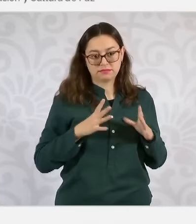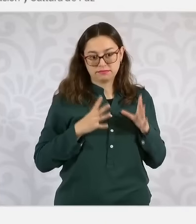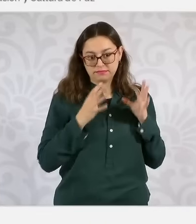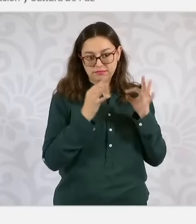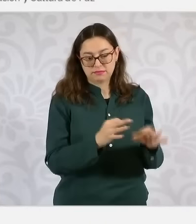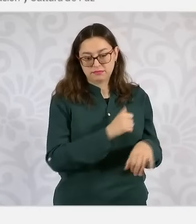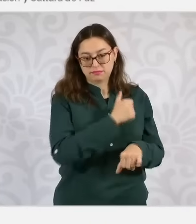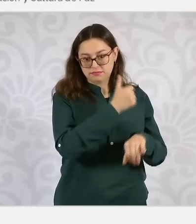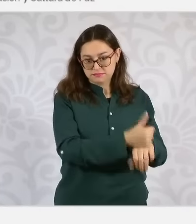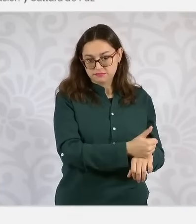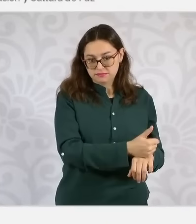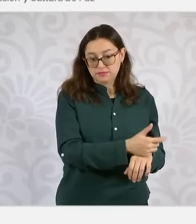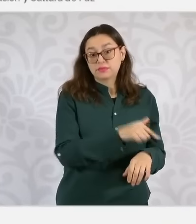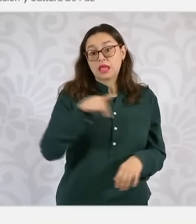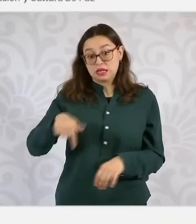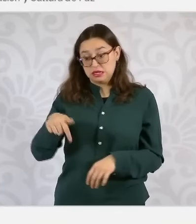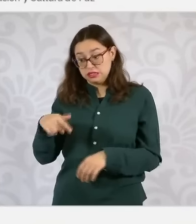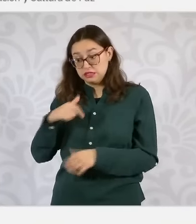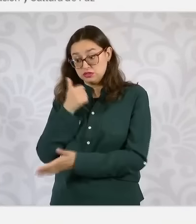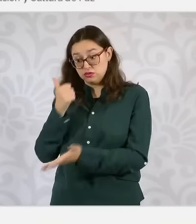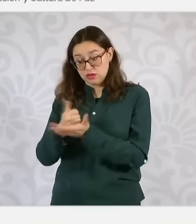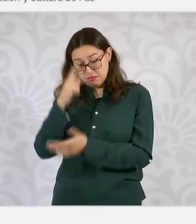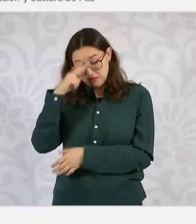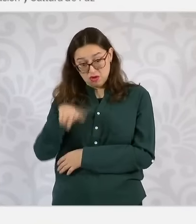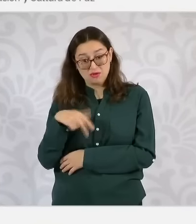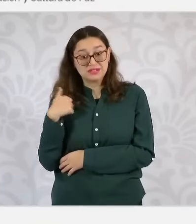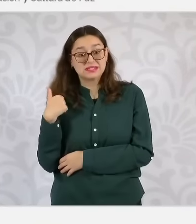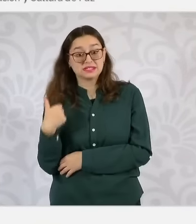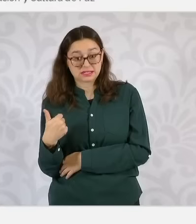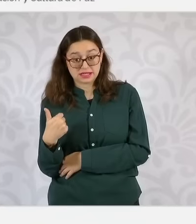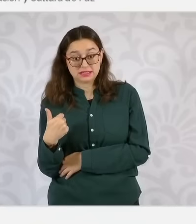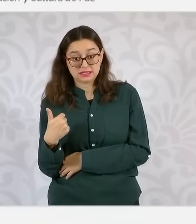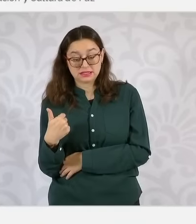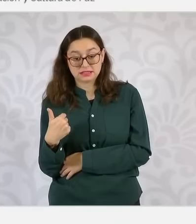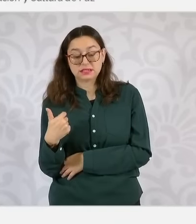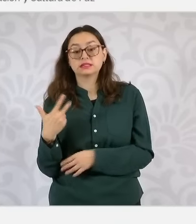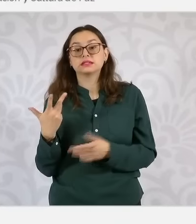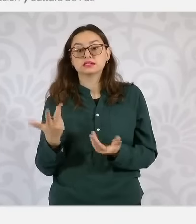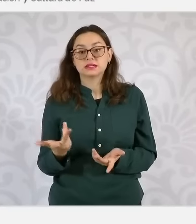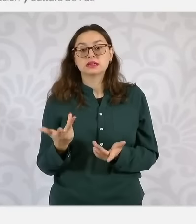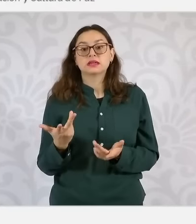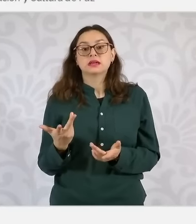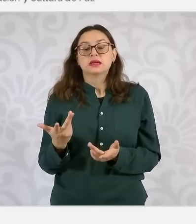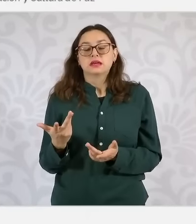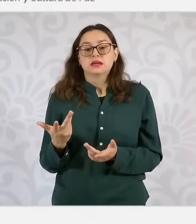porque en la Ciudad de México tenemos 6 unidades ya y además tenemos sedes alternas.